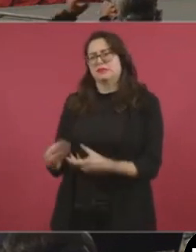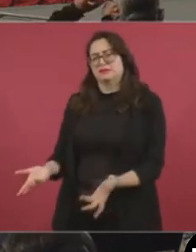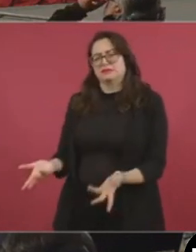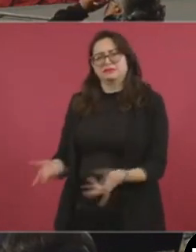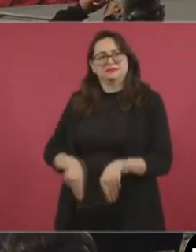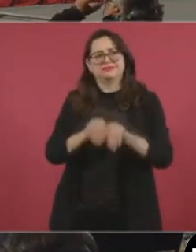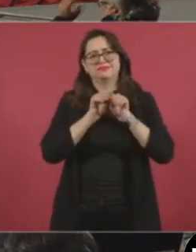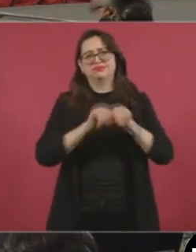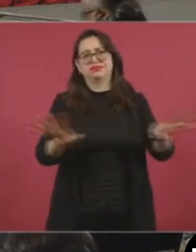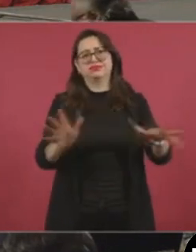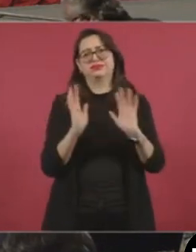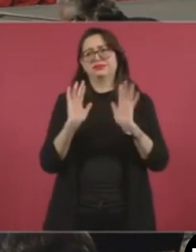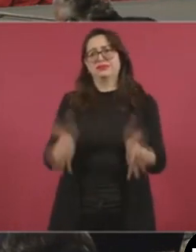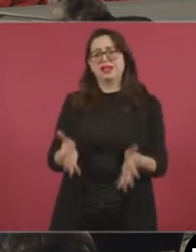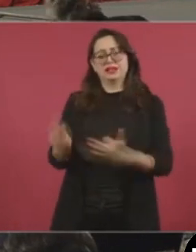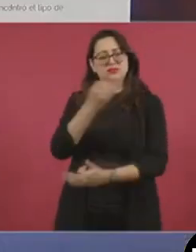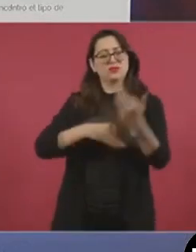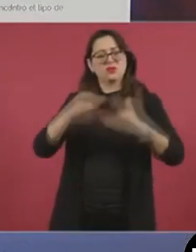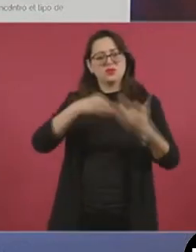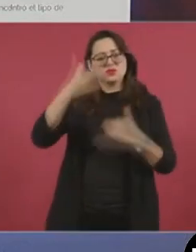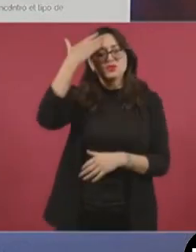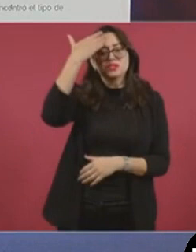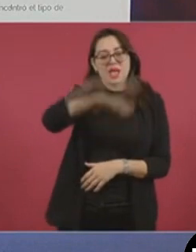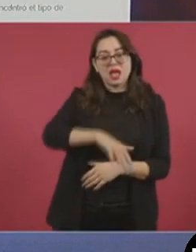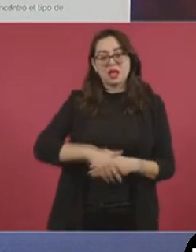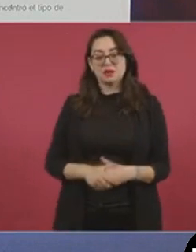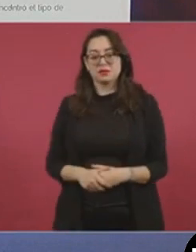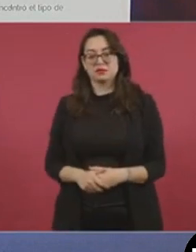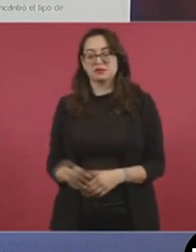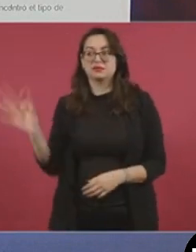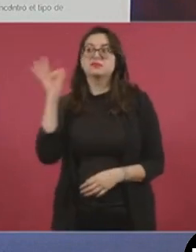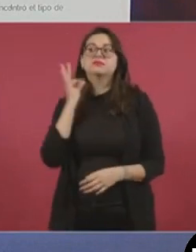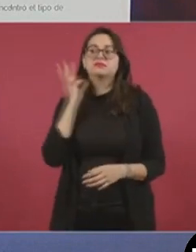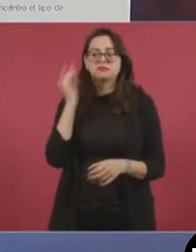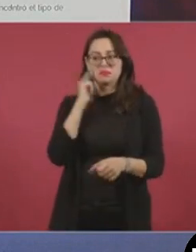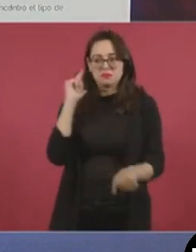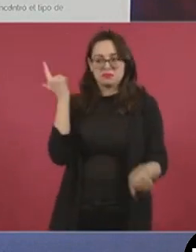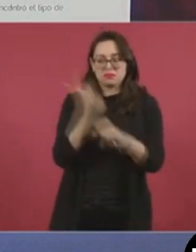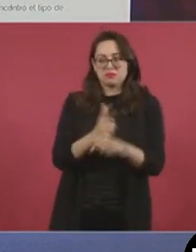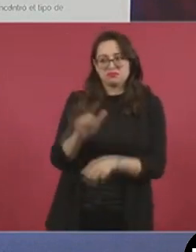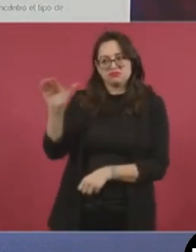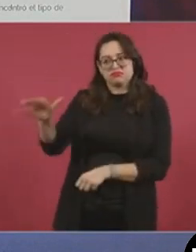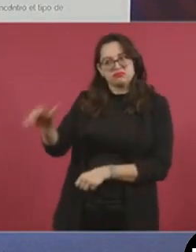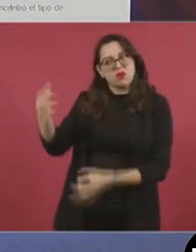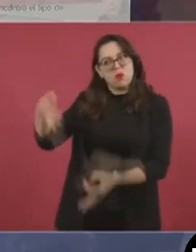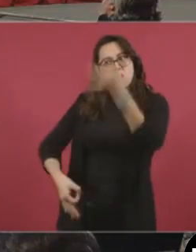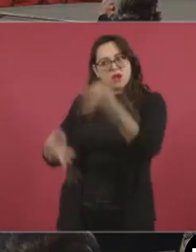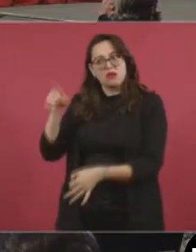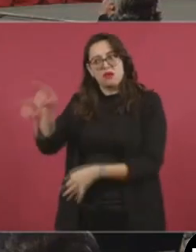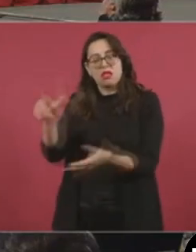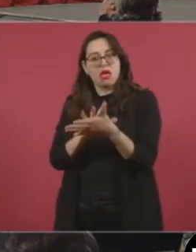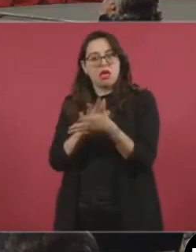Es una acusación de la Fiscalía al juez,